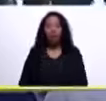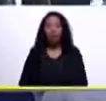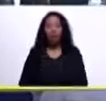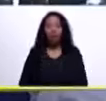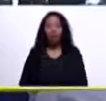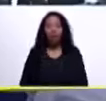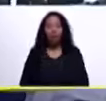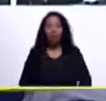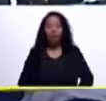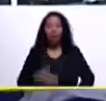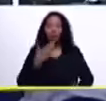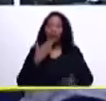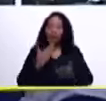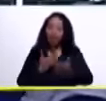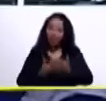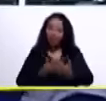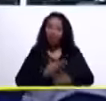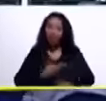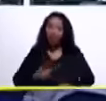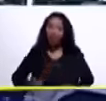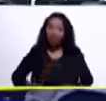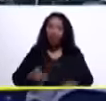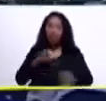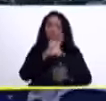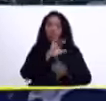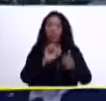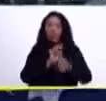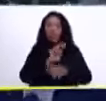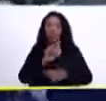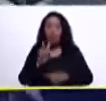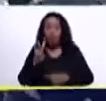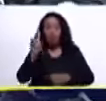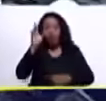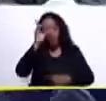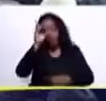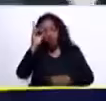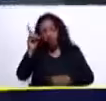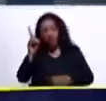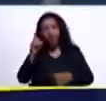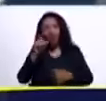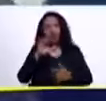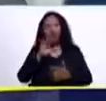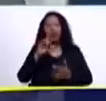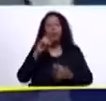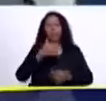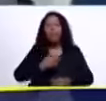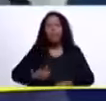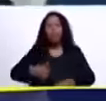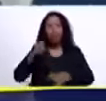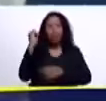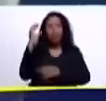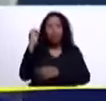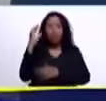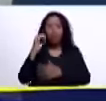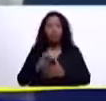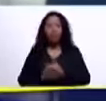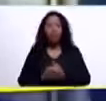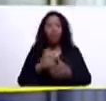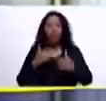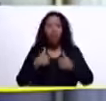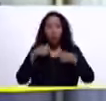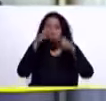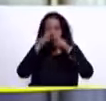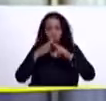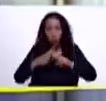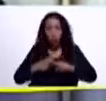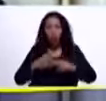Gracias, presidente, vicepresidenta y presidente de la Asamblea. Para mí es un honor estar acá en representación de los